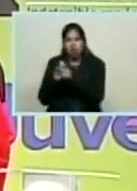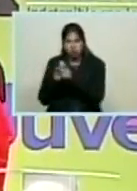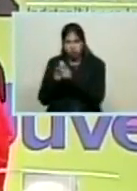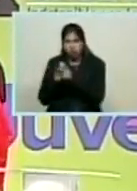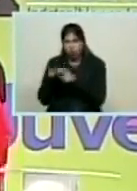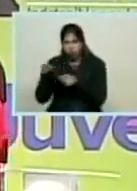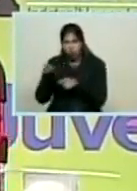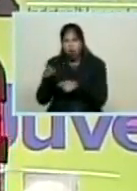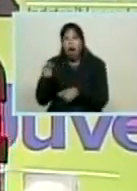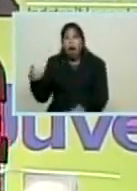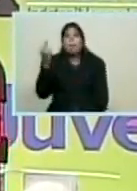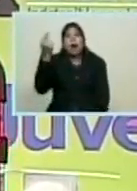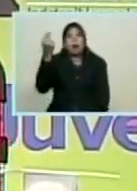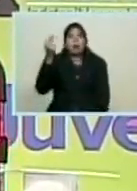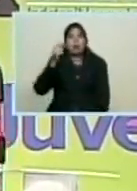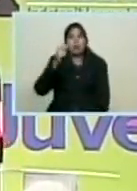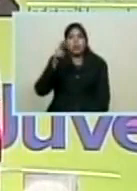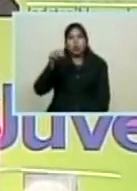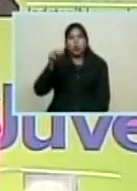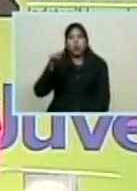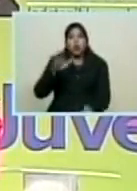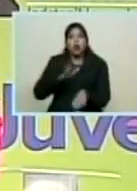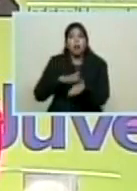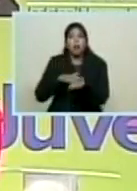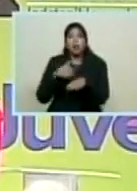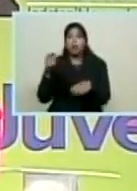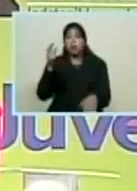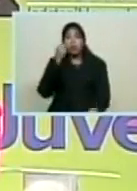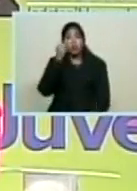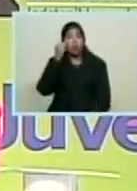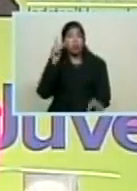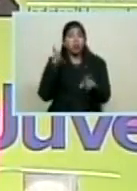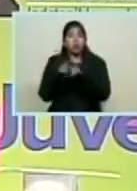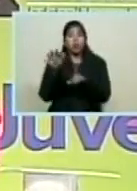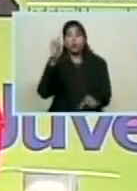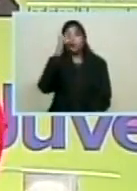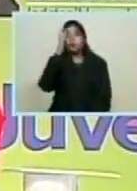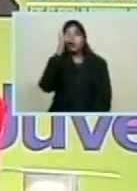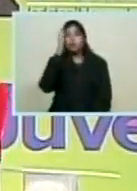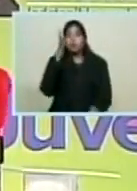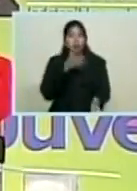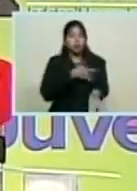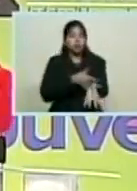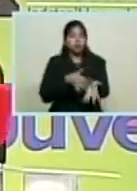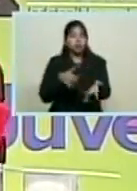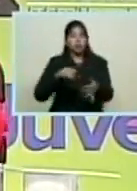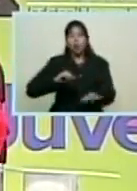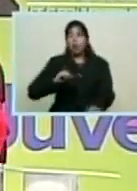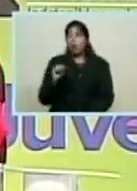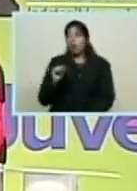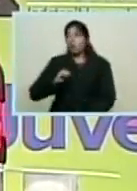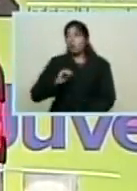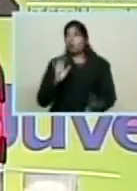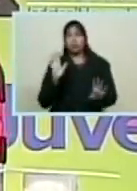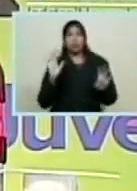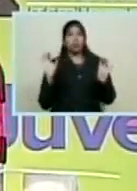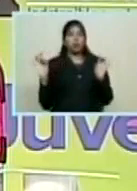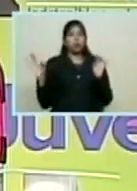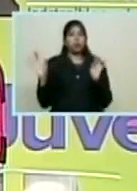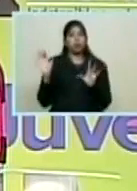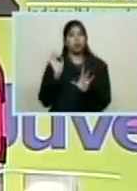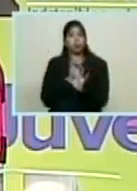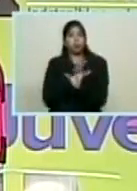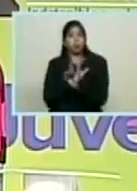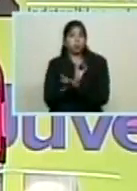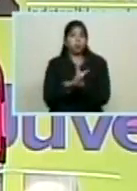Jamás, porque Santos tiene la sangre azul de la oligarquía bogotana y no puede